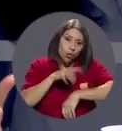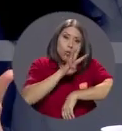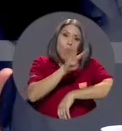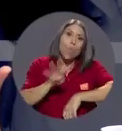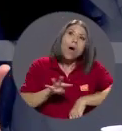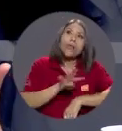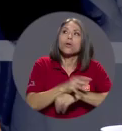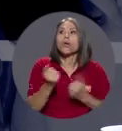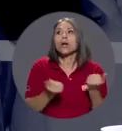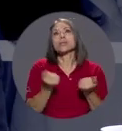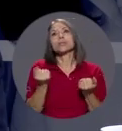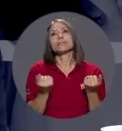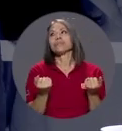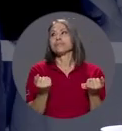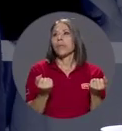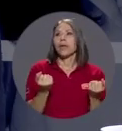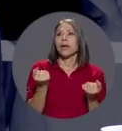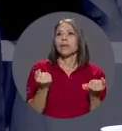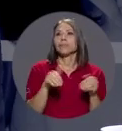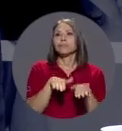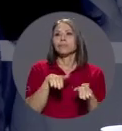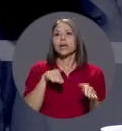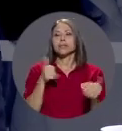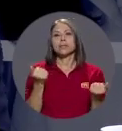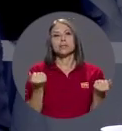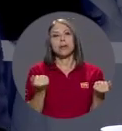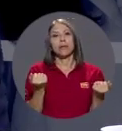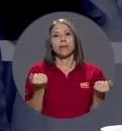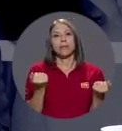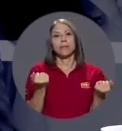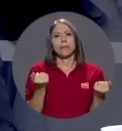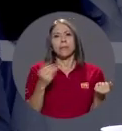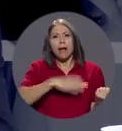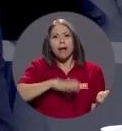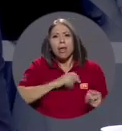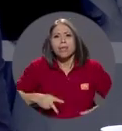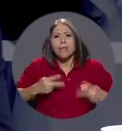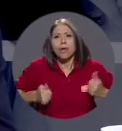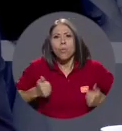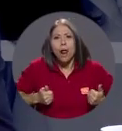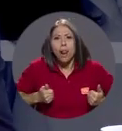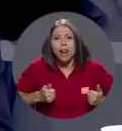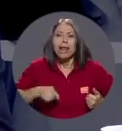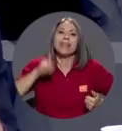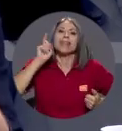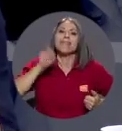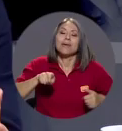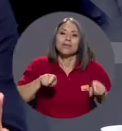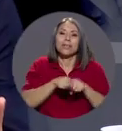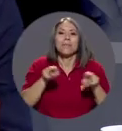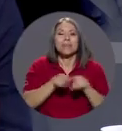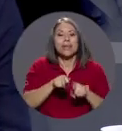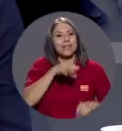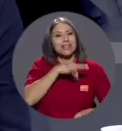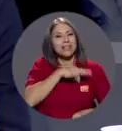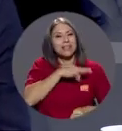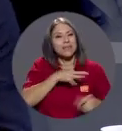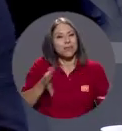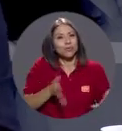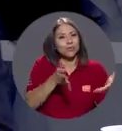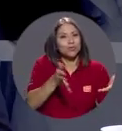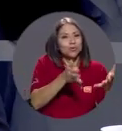invertimos 4 horas pegados a empresas, ¿cuál es la calidad de vida que estamos teniendo? Entonces, tenemos que generar una política de incentivos